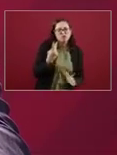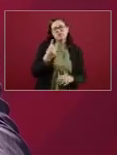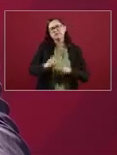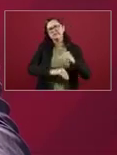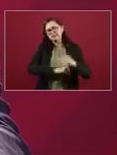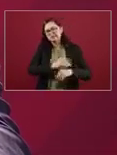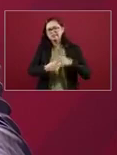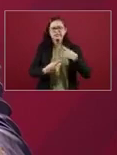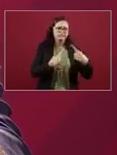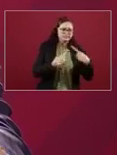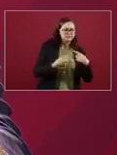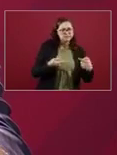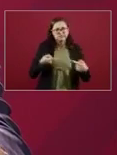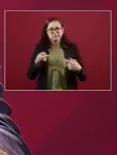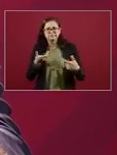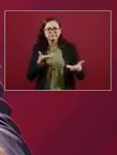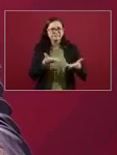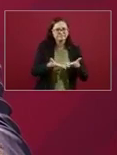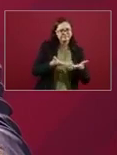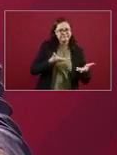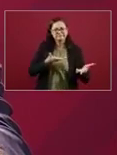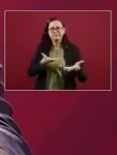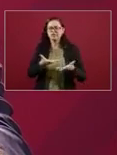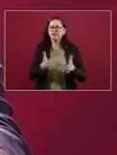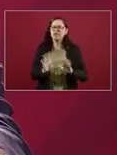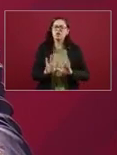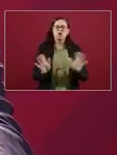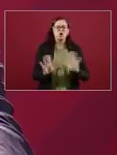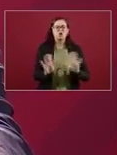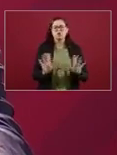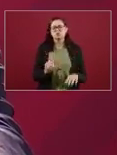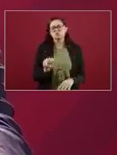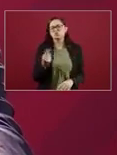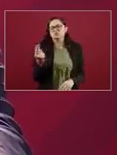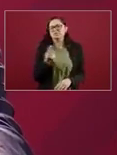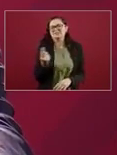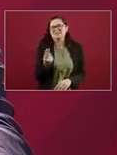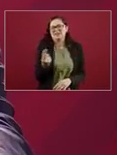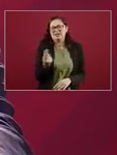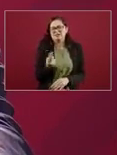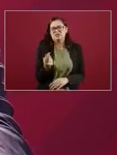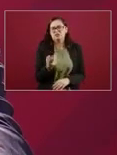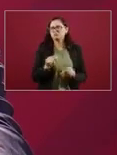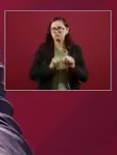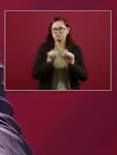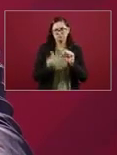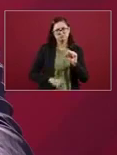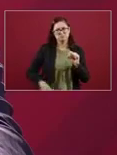Consideramos que no le conviene al país